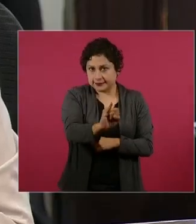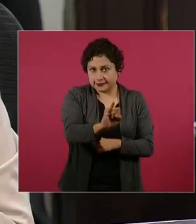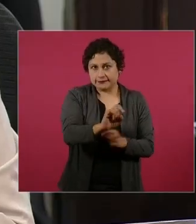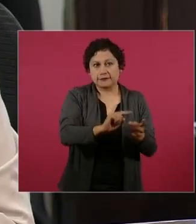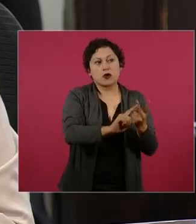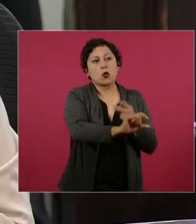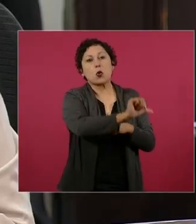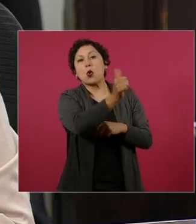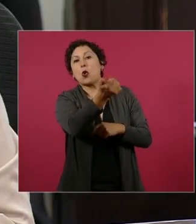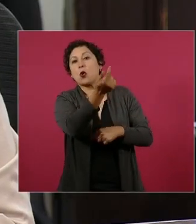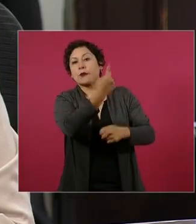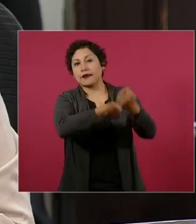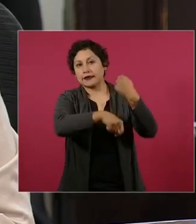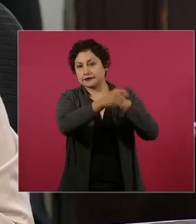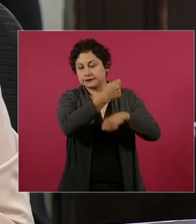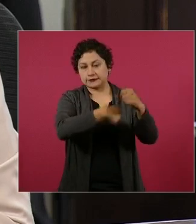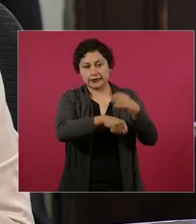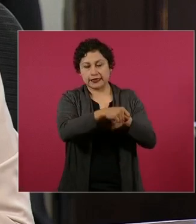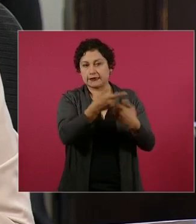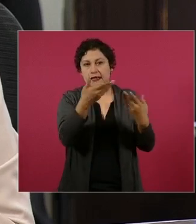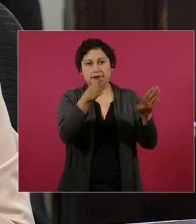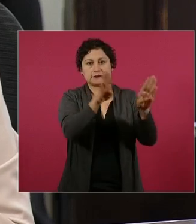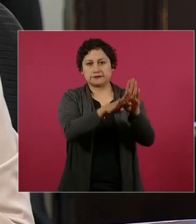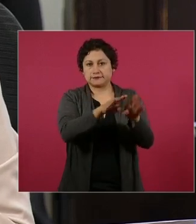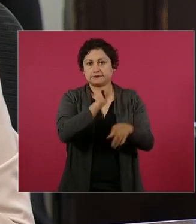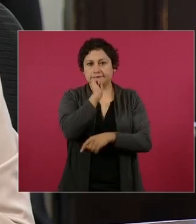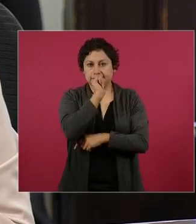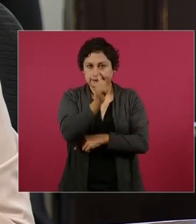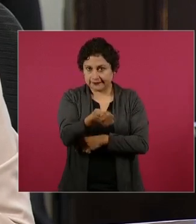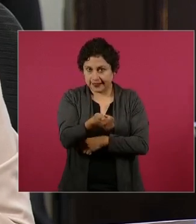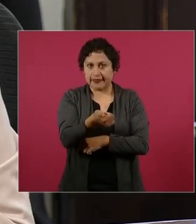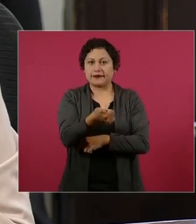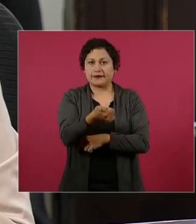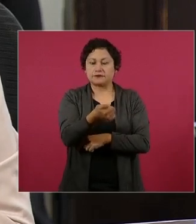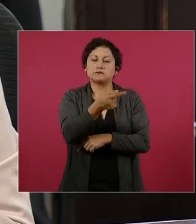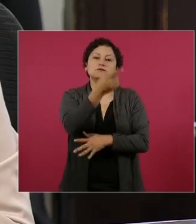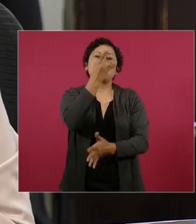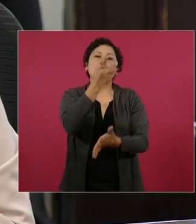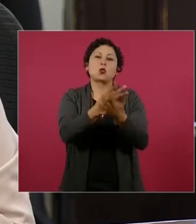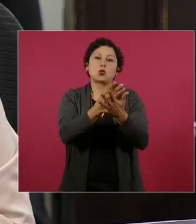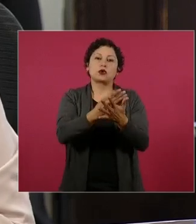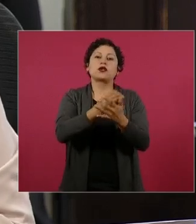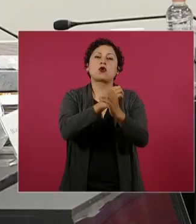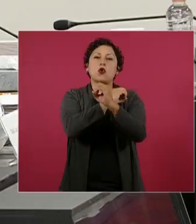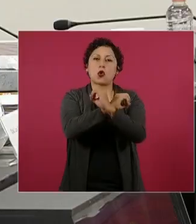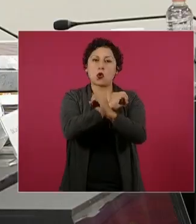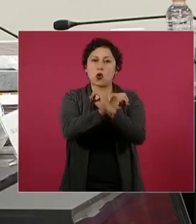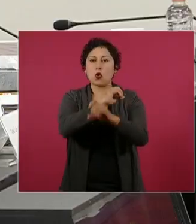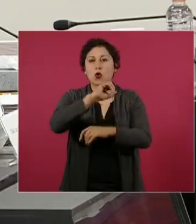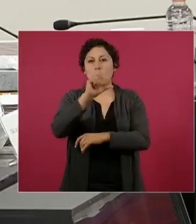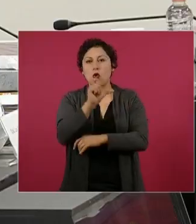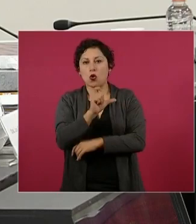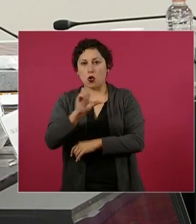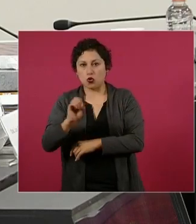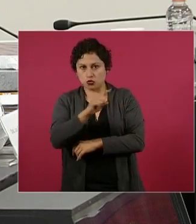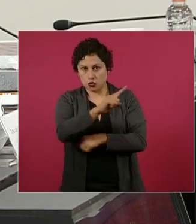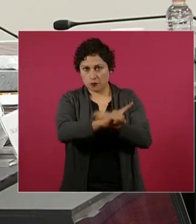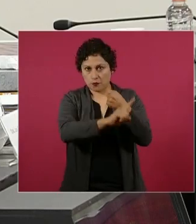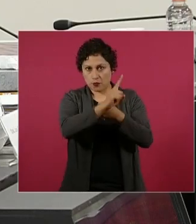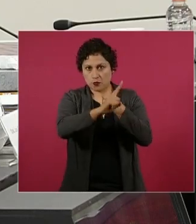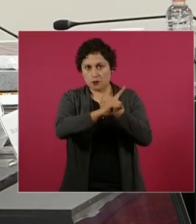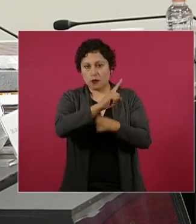cerraron, ninguna de las otras cadenas. En el caso de las tiendas OXXO, sí, el gobierno del estado las está atendiendo